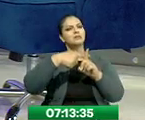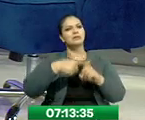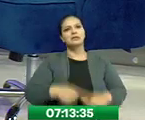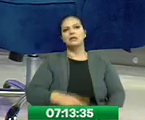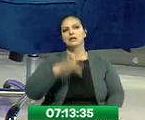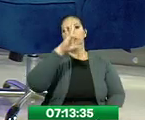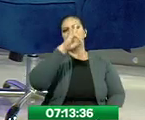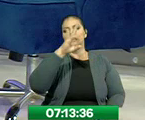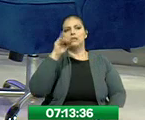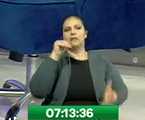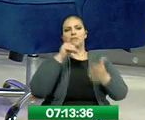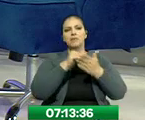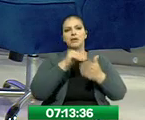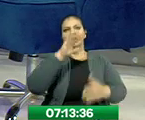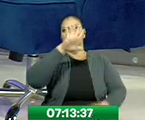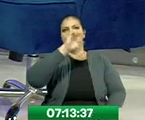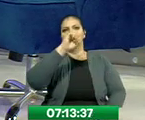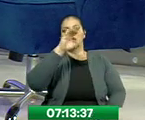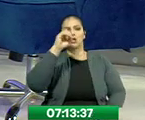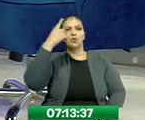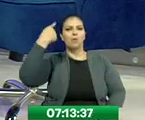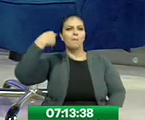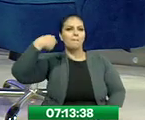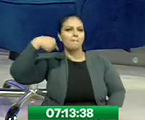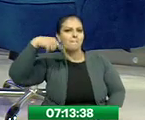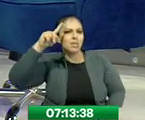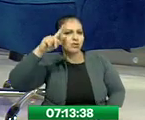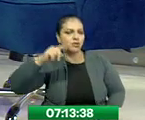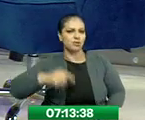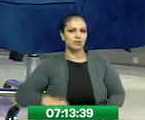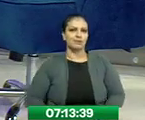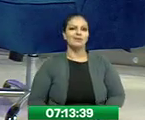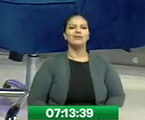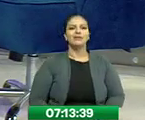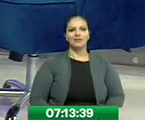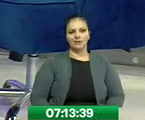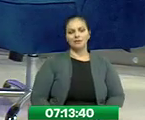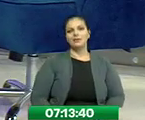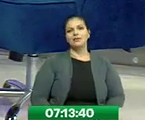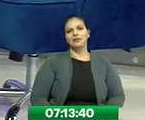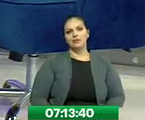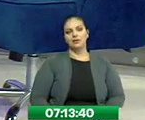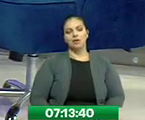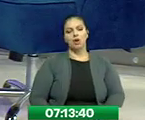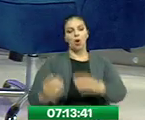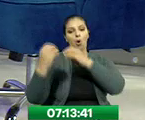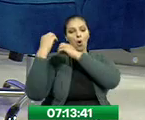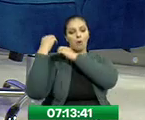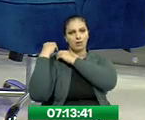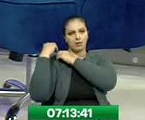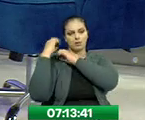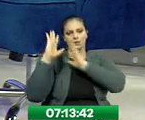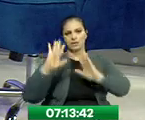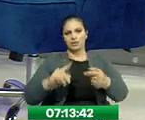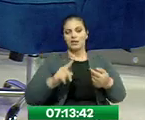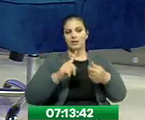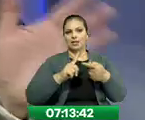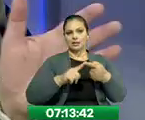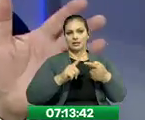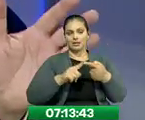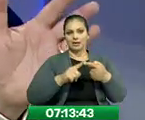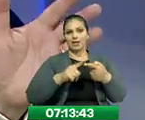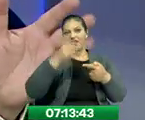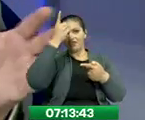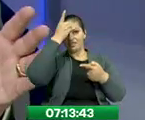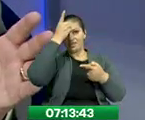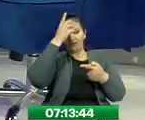7.500 millones de lo que se clasifica como obligaciones que no son deuda. Es una manera simplemente de llamarlo